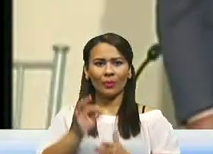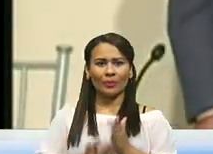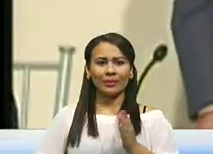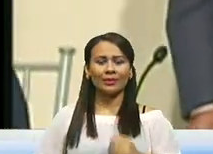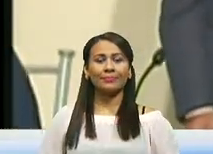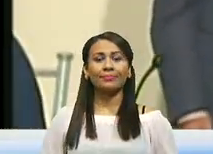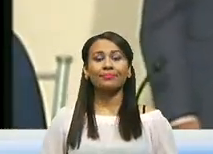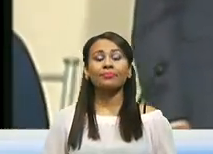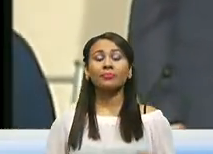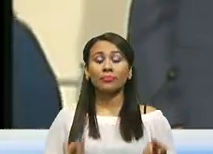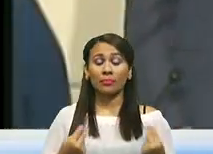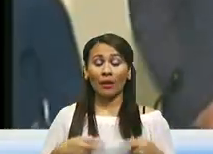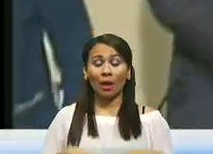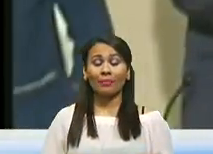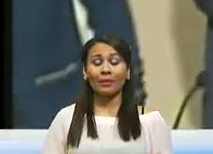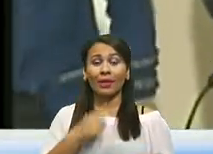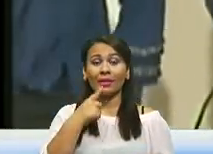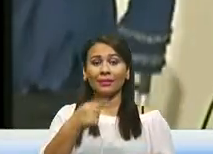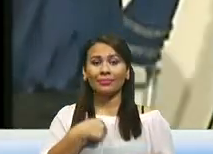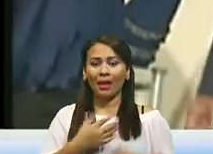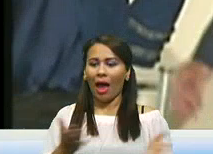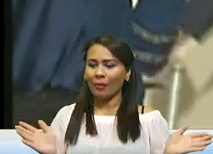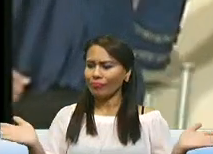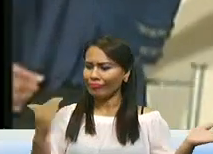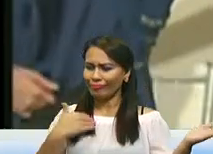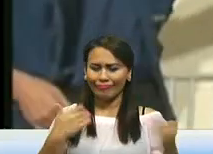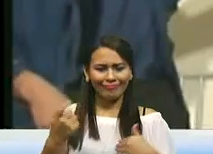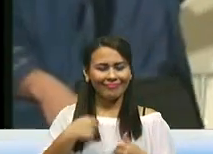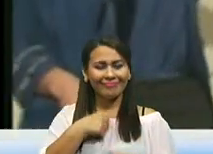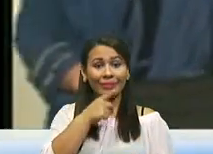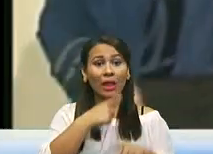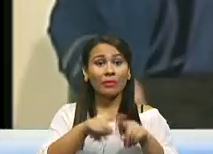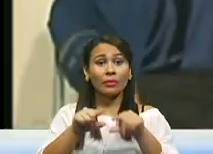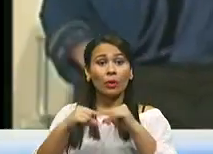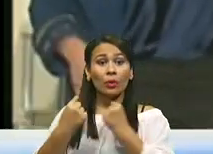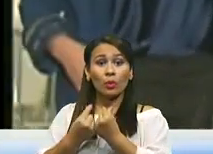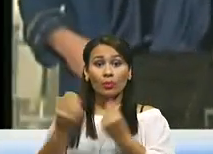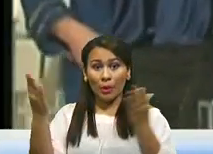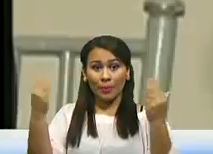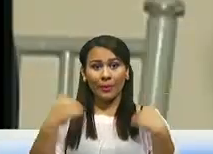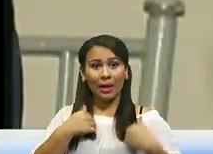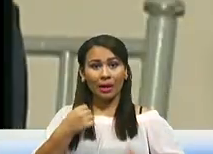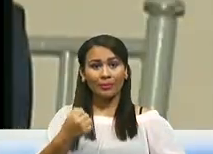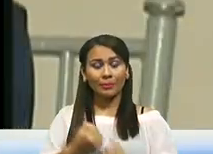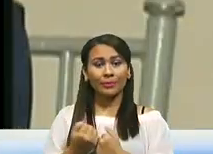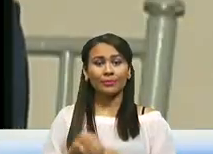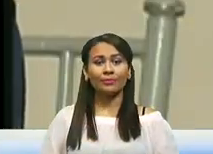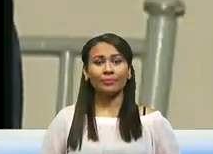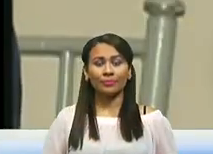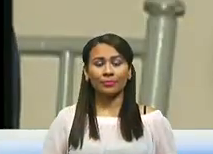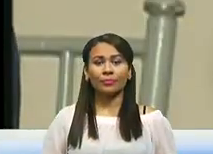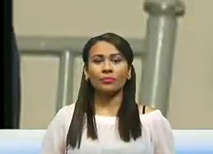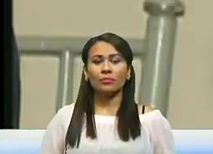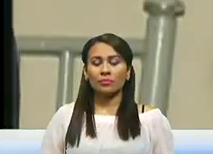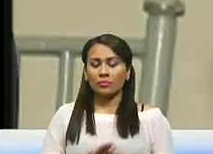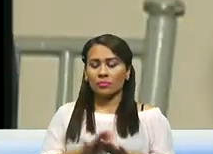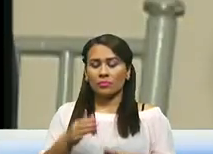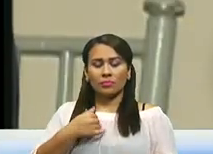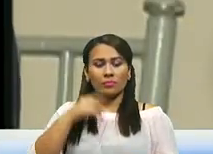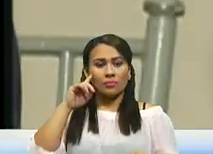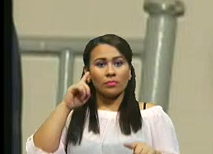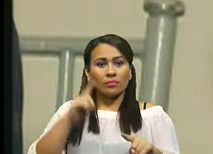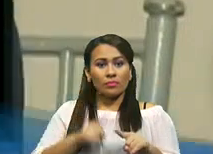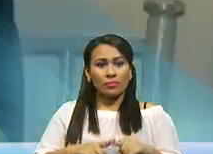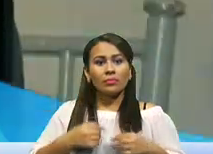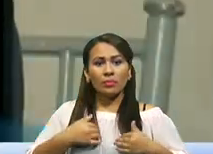Lasso afirma estar abierto para recibir las propuestas de todos los sectores de diferentes tendencias políticas. Estamos absolutamente